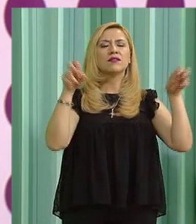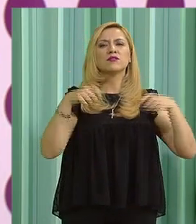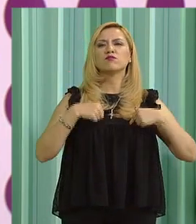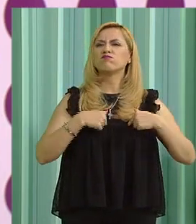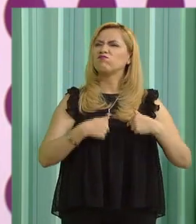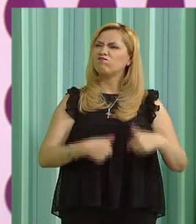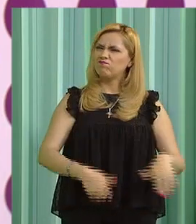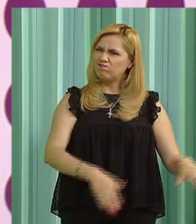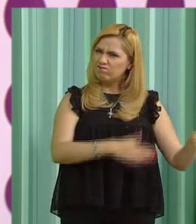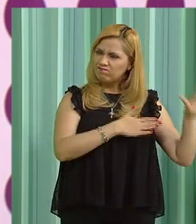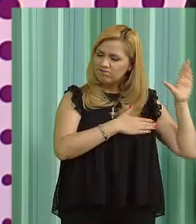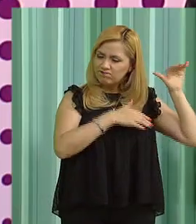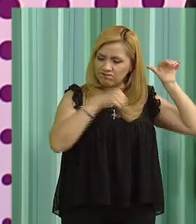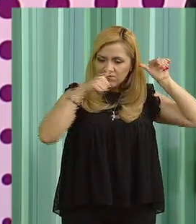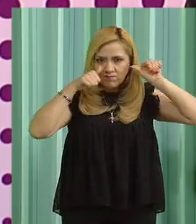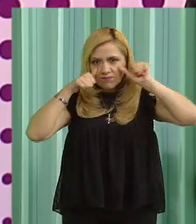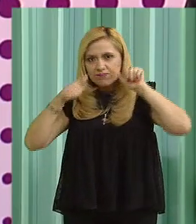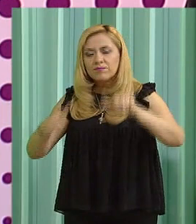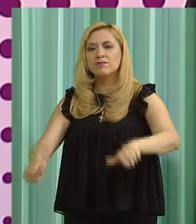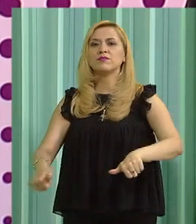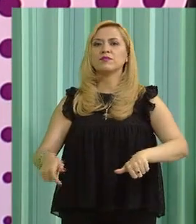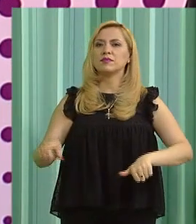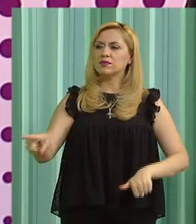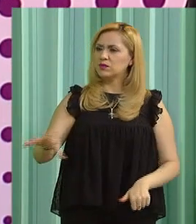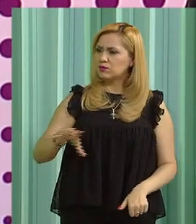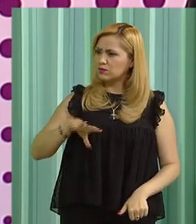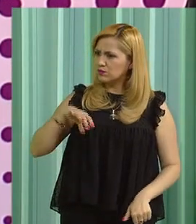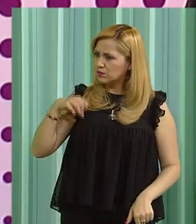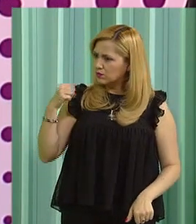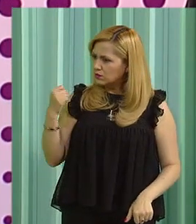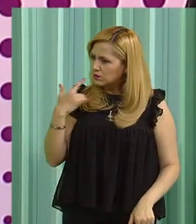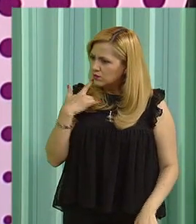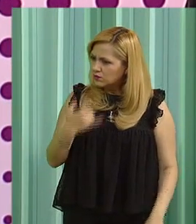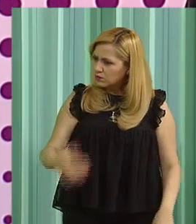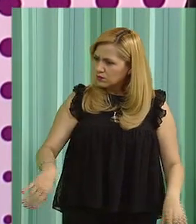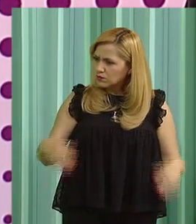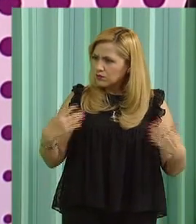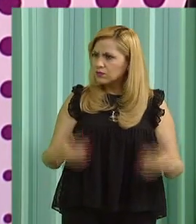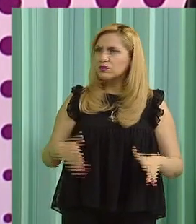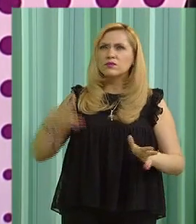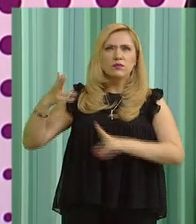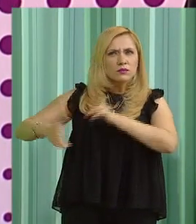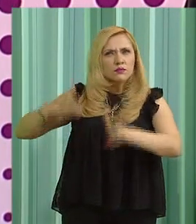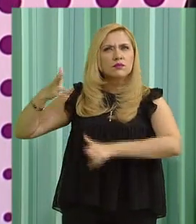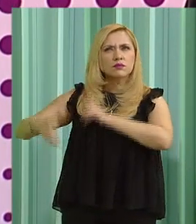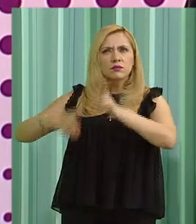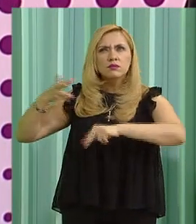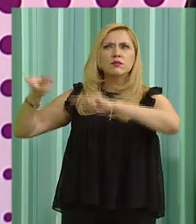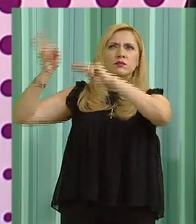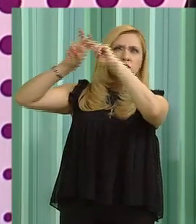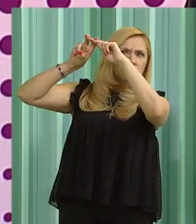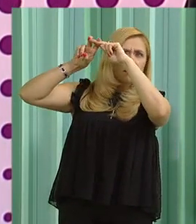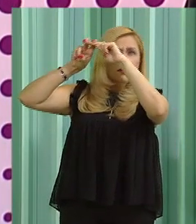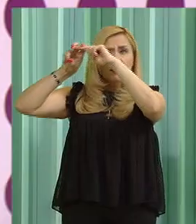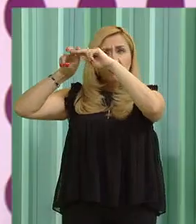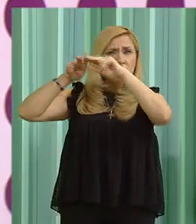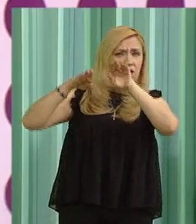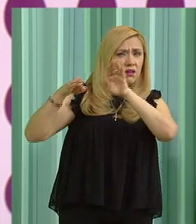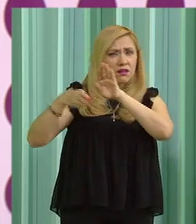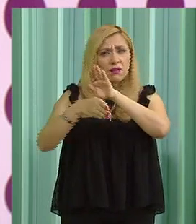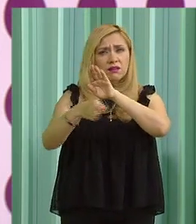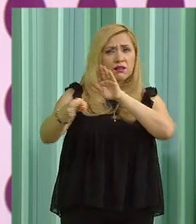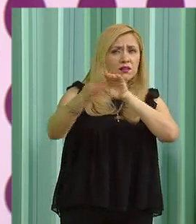pues justamente ver a todas estas personas, de dónde agarraban la fuerza para venir de la bestia, seguir migrando, los motivos por los cuales